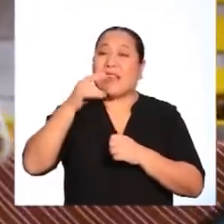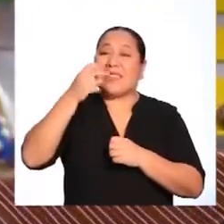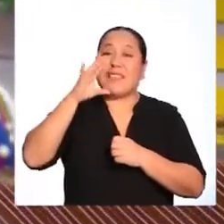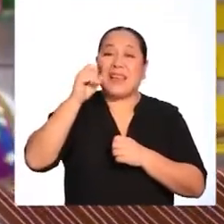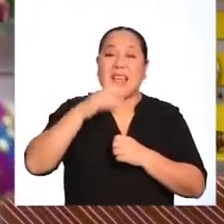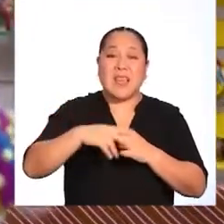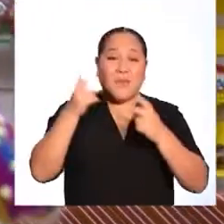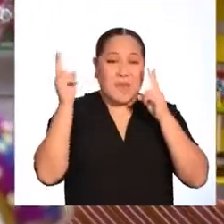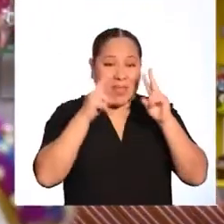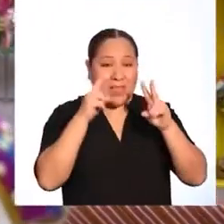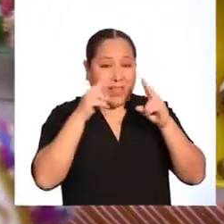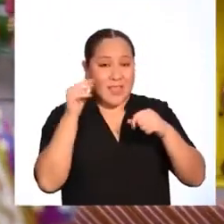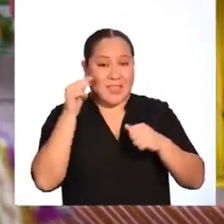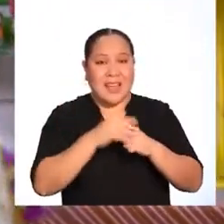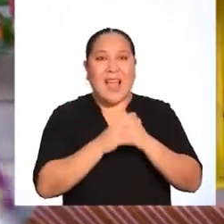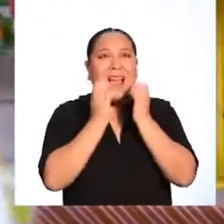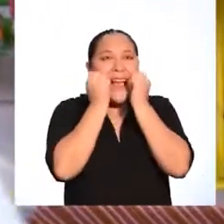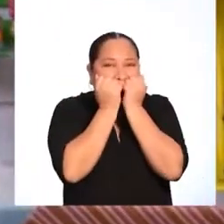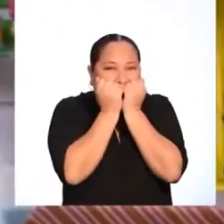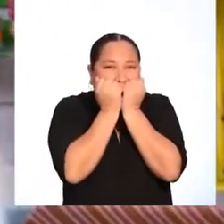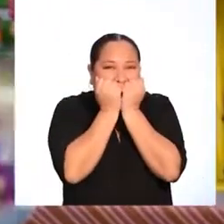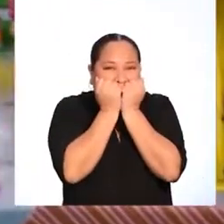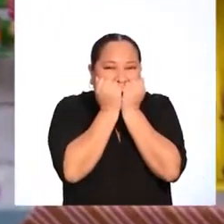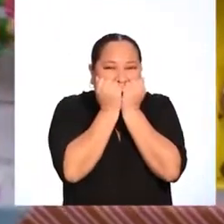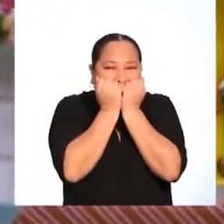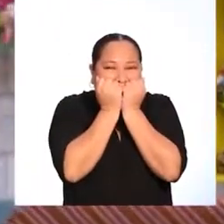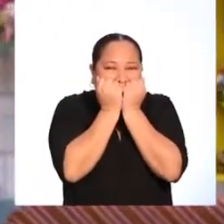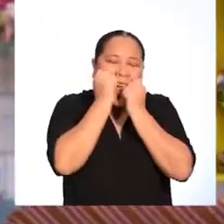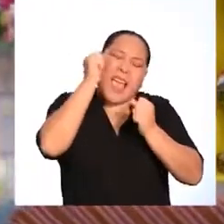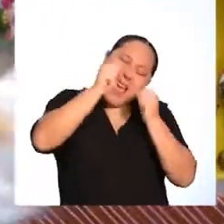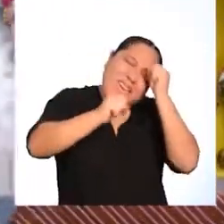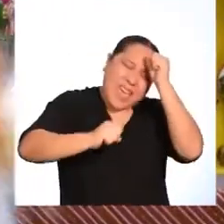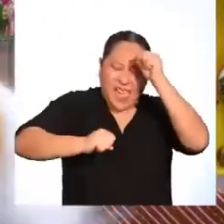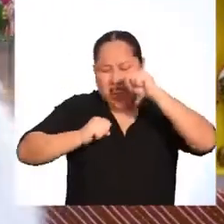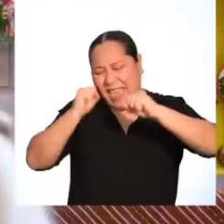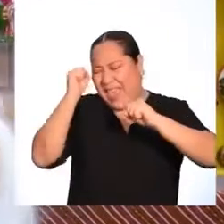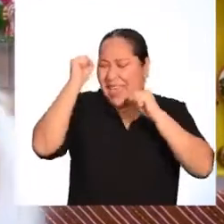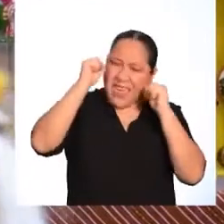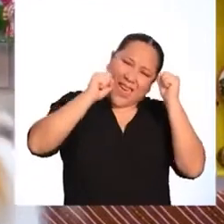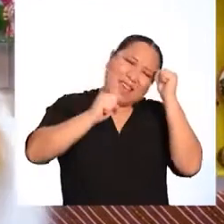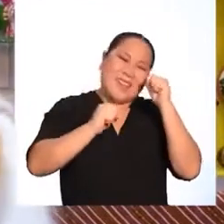tengan mira esto ya